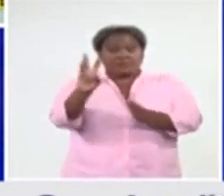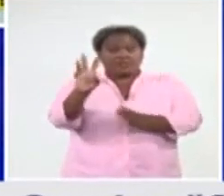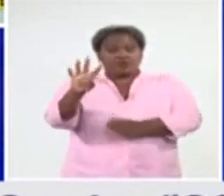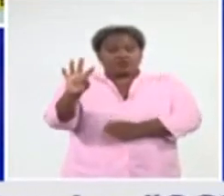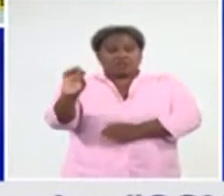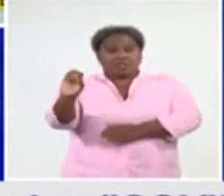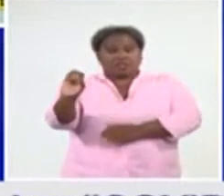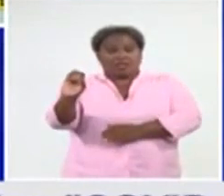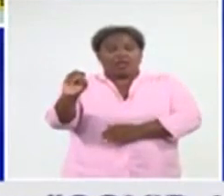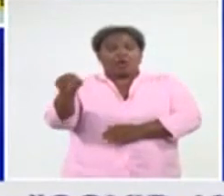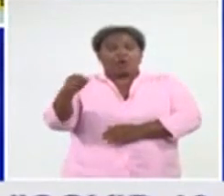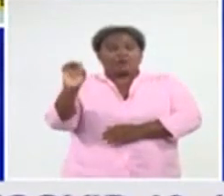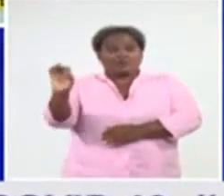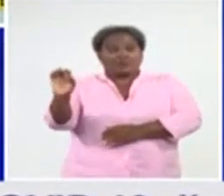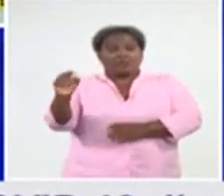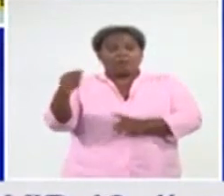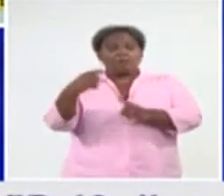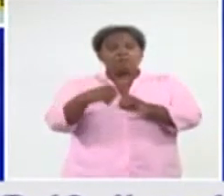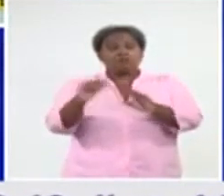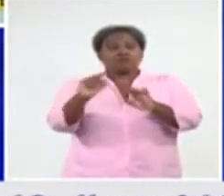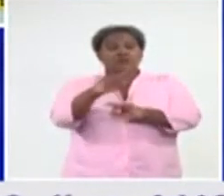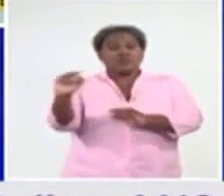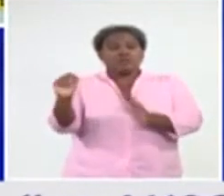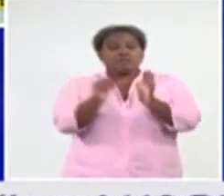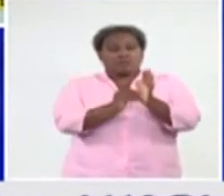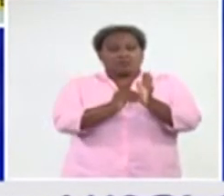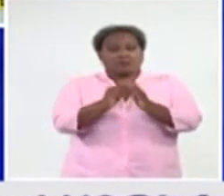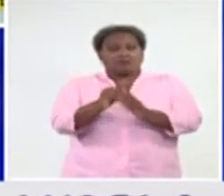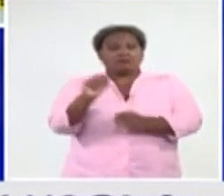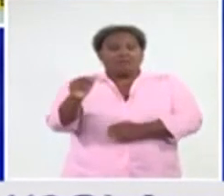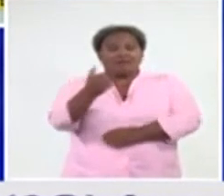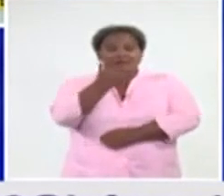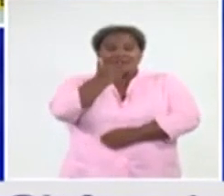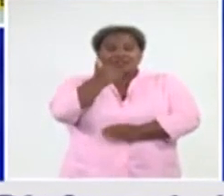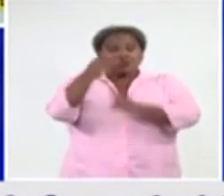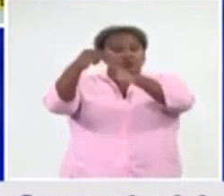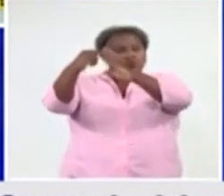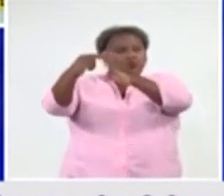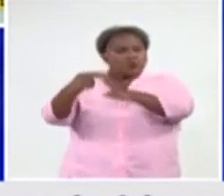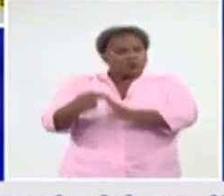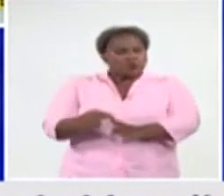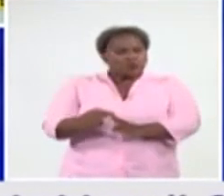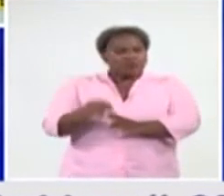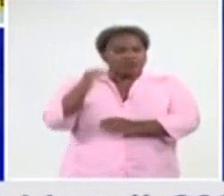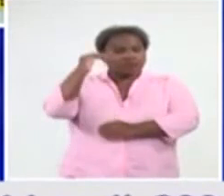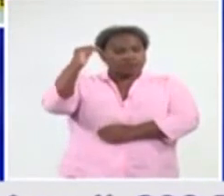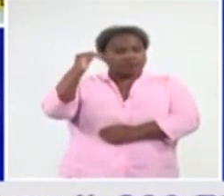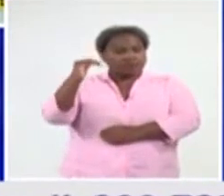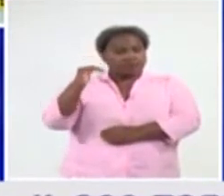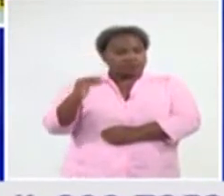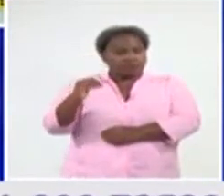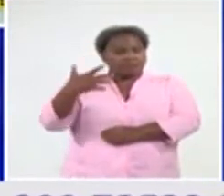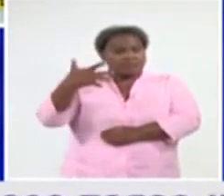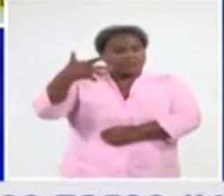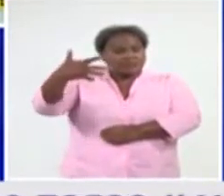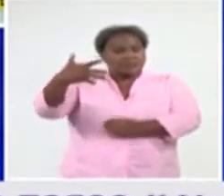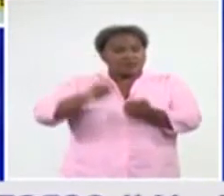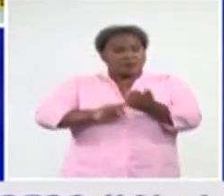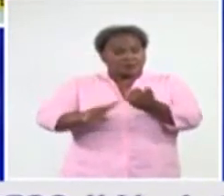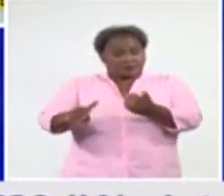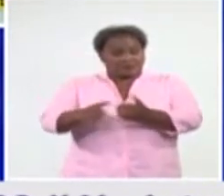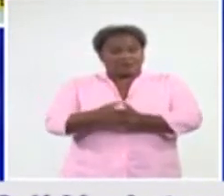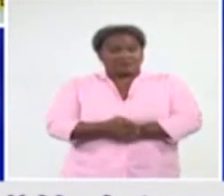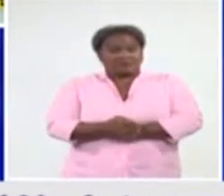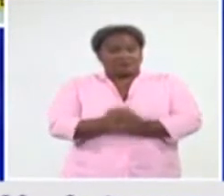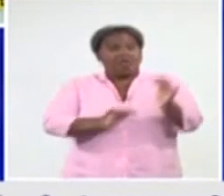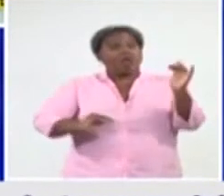1.380,7 por 100.000 habitantes. Estas son sus tasas de incidencia, que como ven son muy elevadas, pero también por encima de